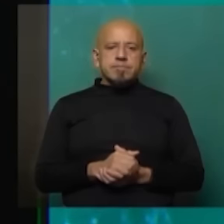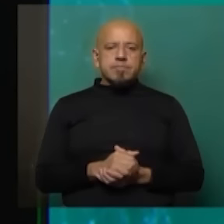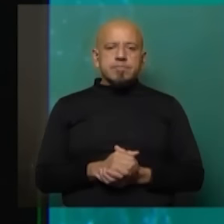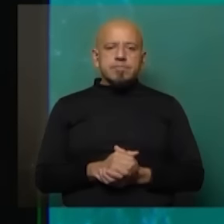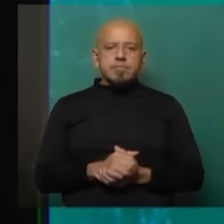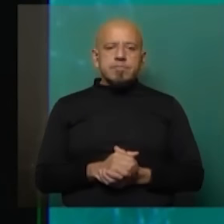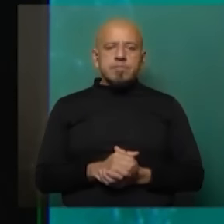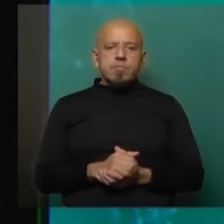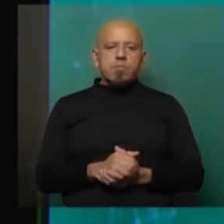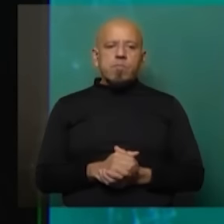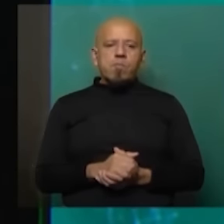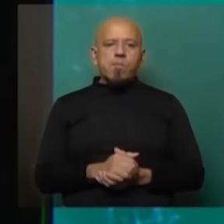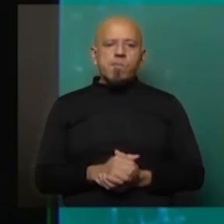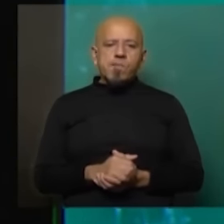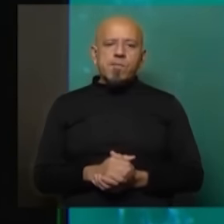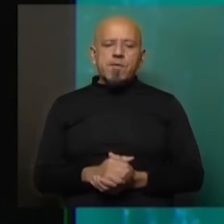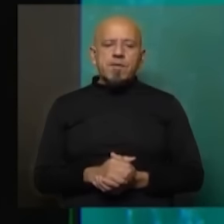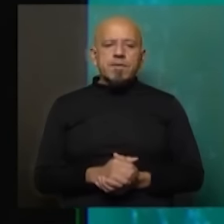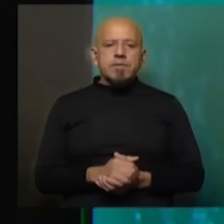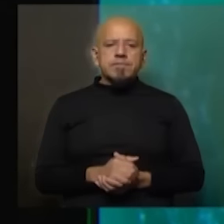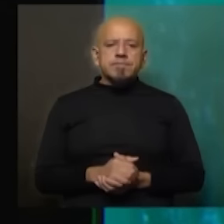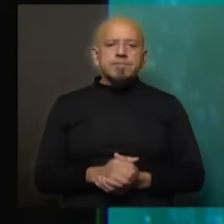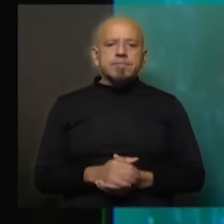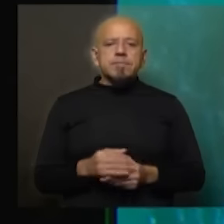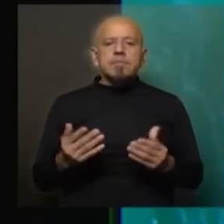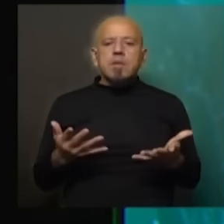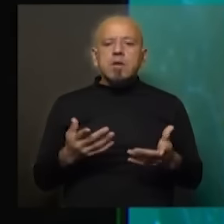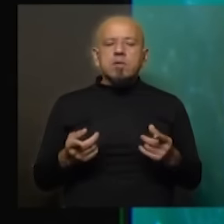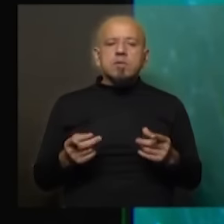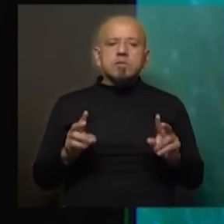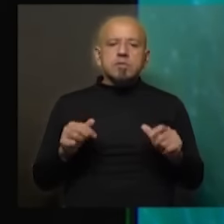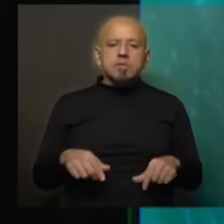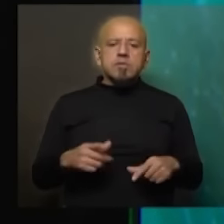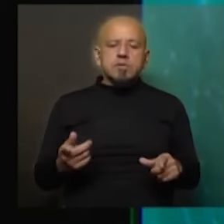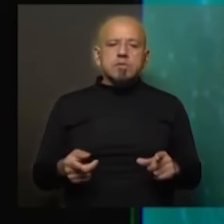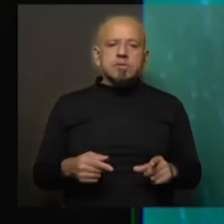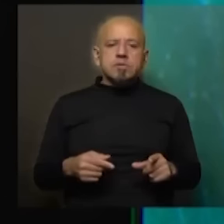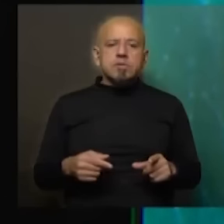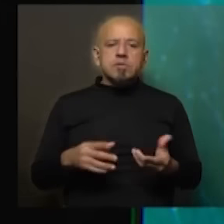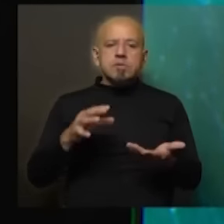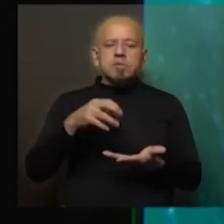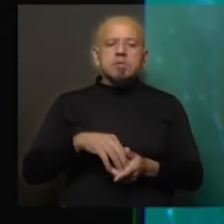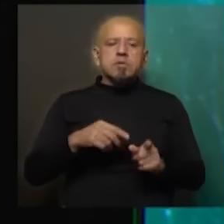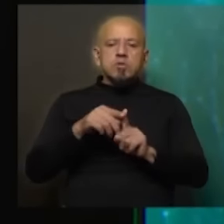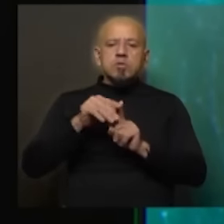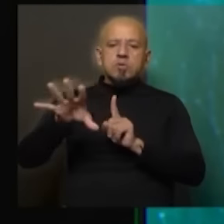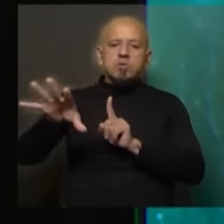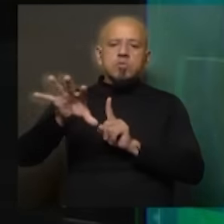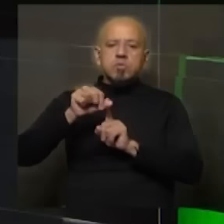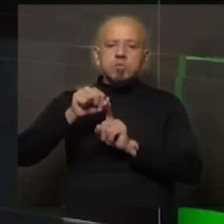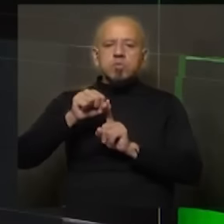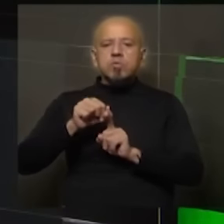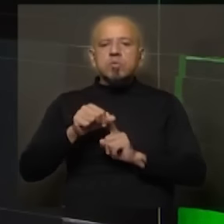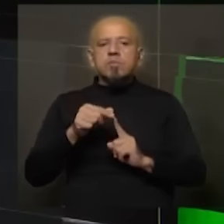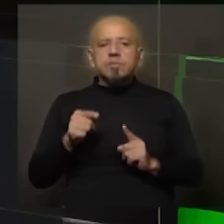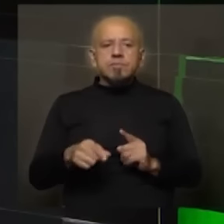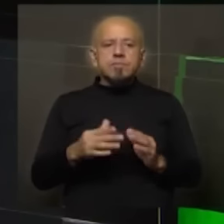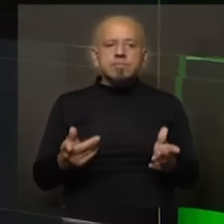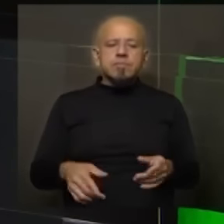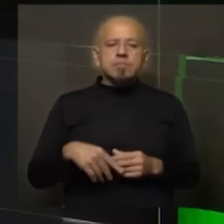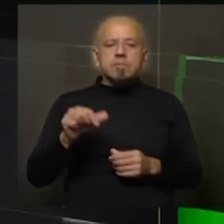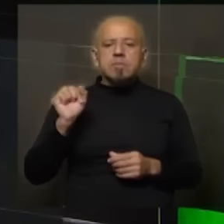Y pasamos a la agenda preelectoral con ensalada numérica. Es tiempo de la columna de la Usina de Percepción Ciudadana, que viene con